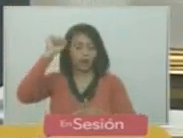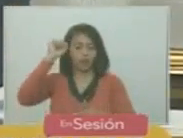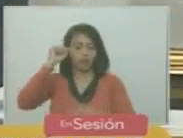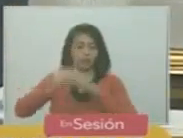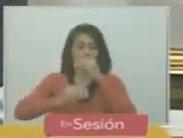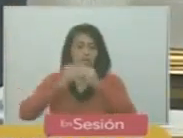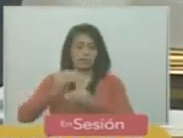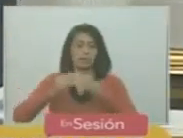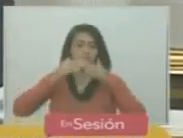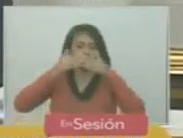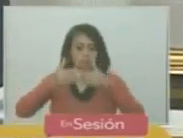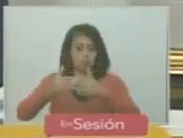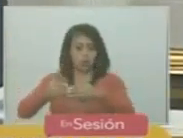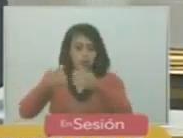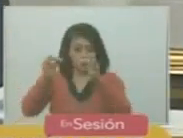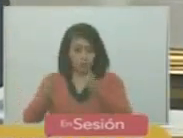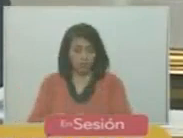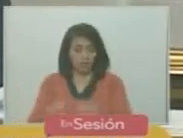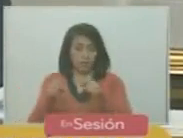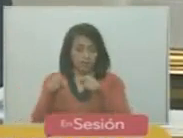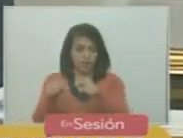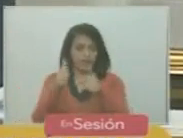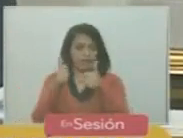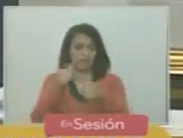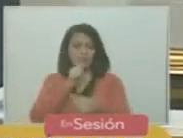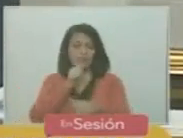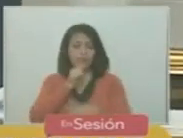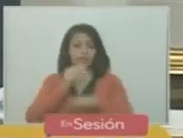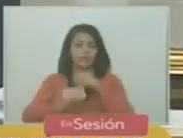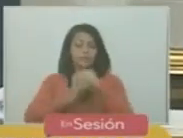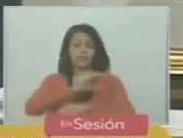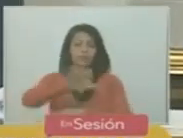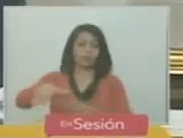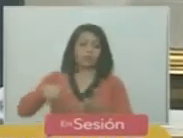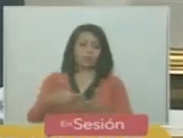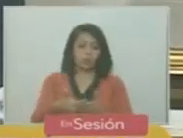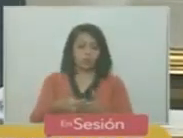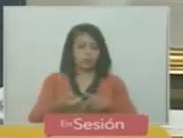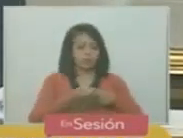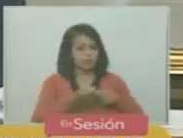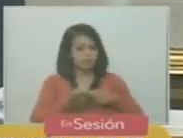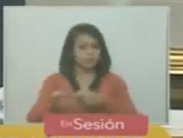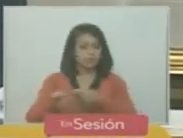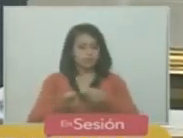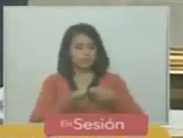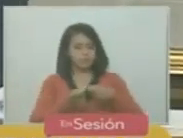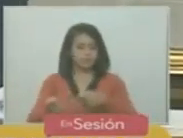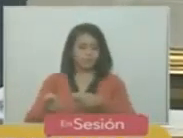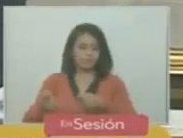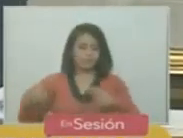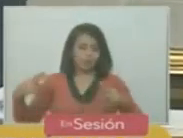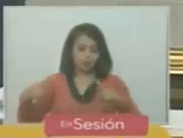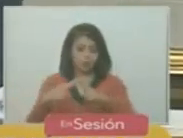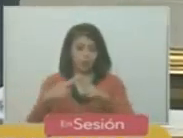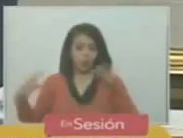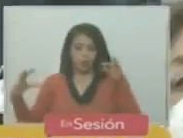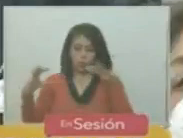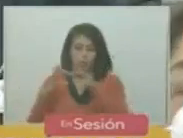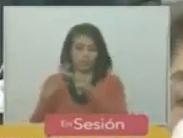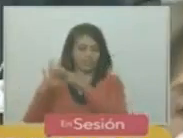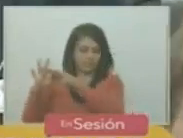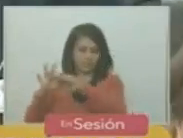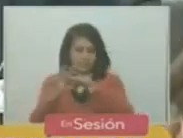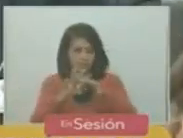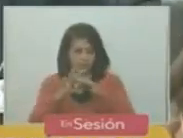llevarlo a buen puerto, ha sido que todos los ataques nos han encontrado unidos y